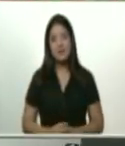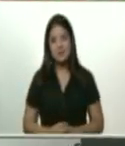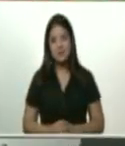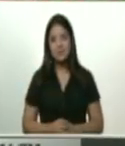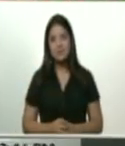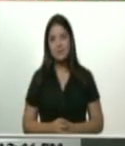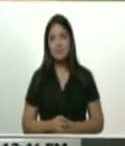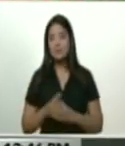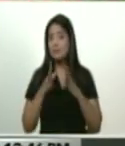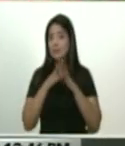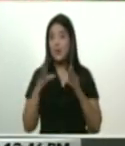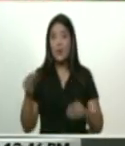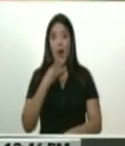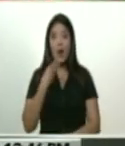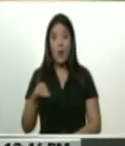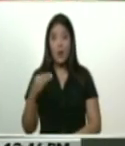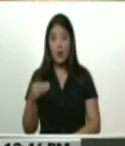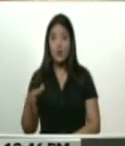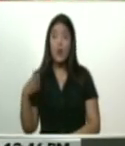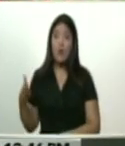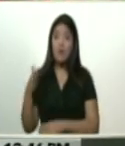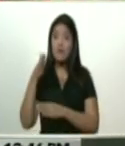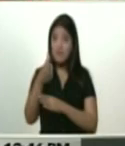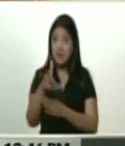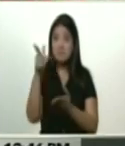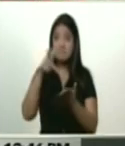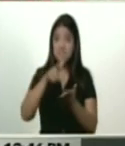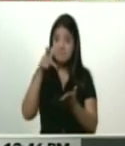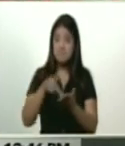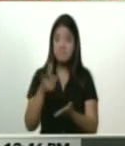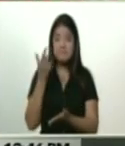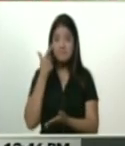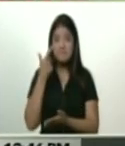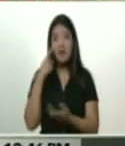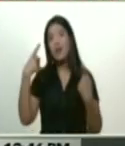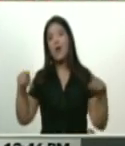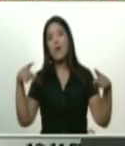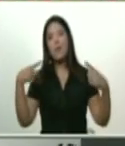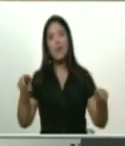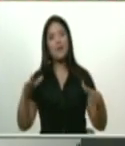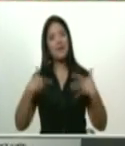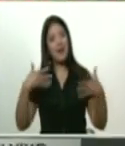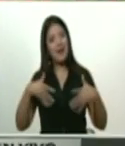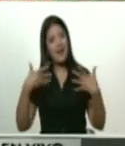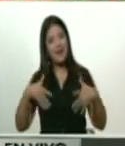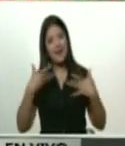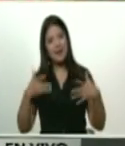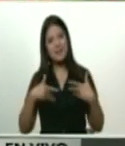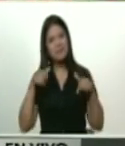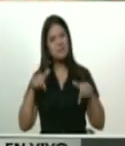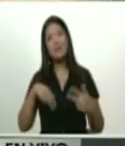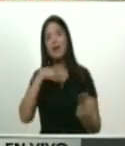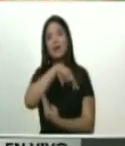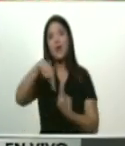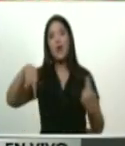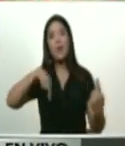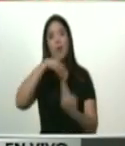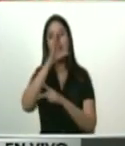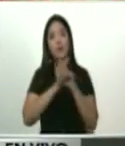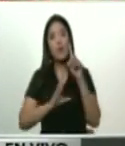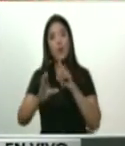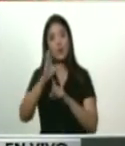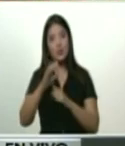maracayeras, a toda la juventud, a que se incorporen, se sumen a la música, a la alegría. Esto es la revolución